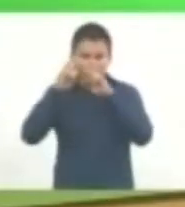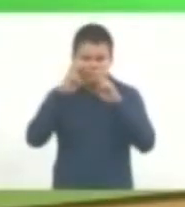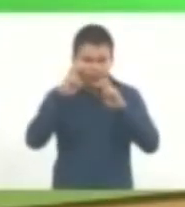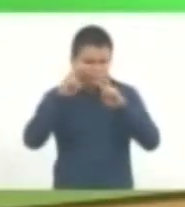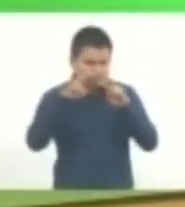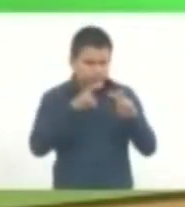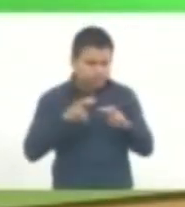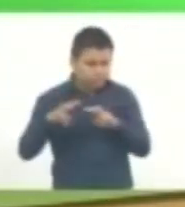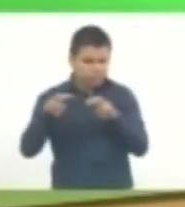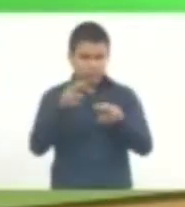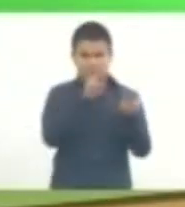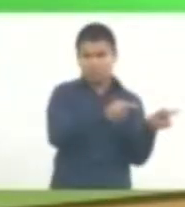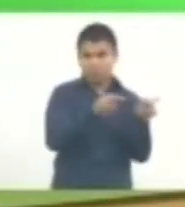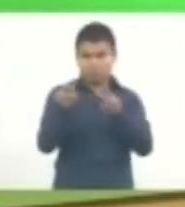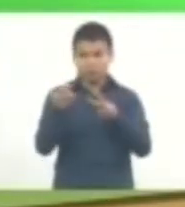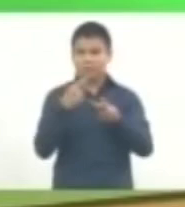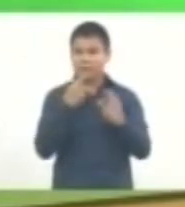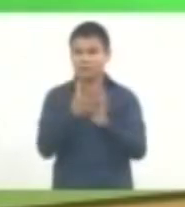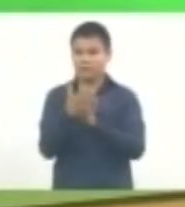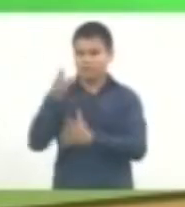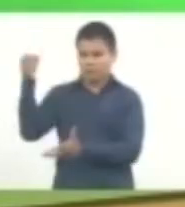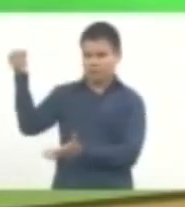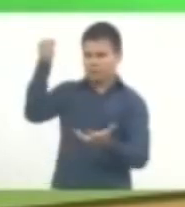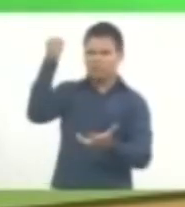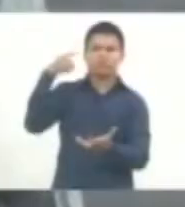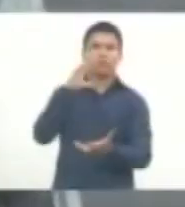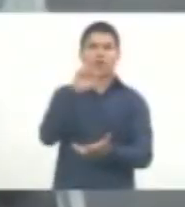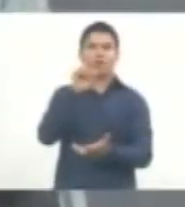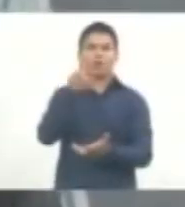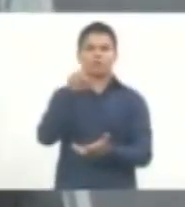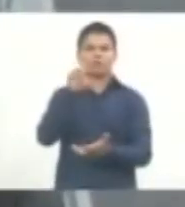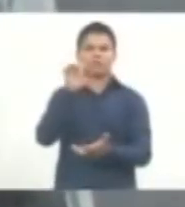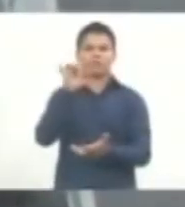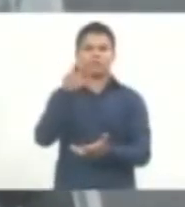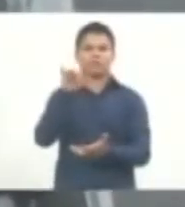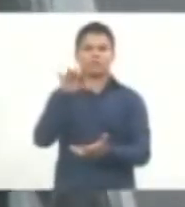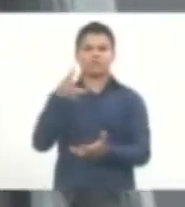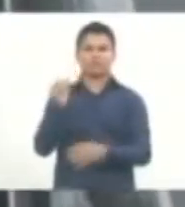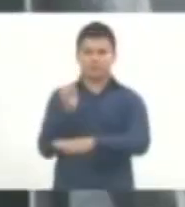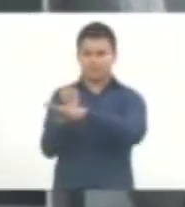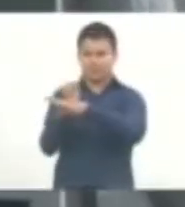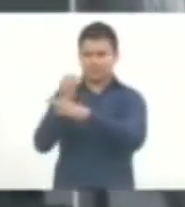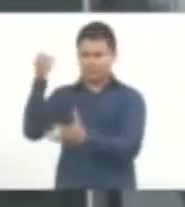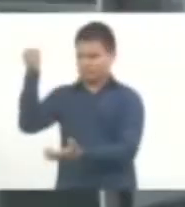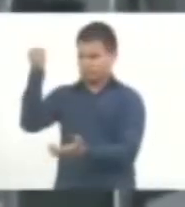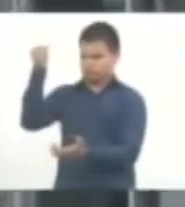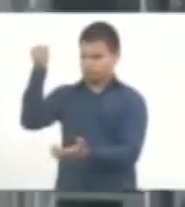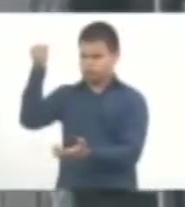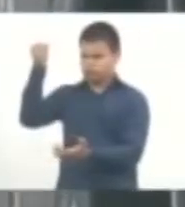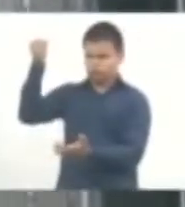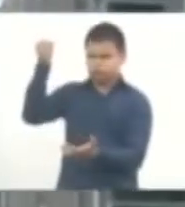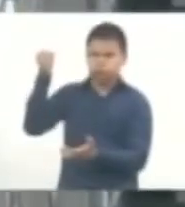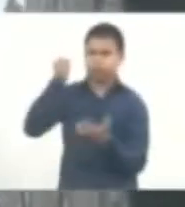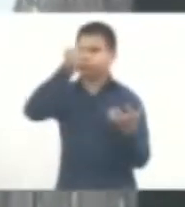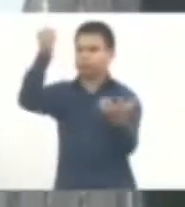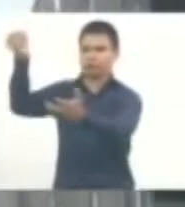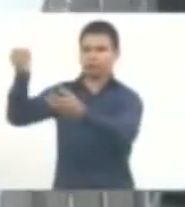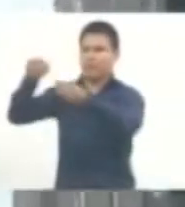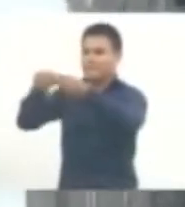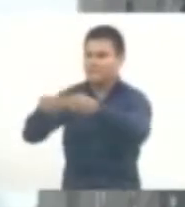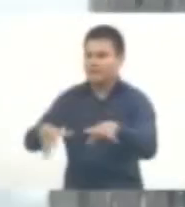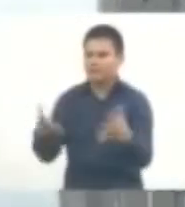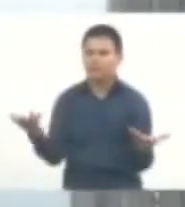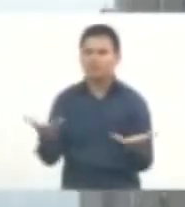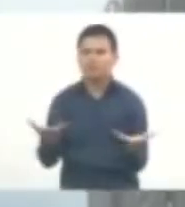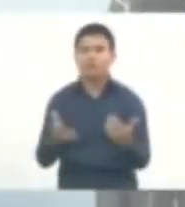Contraloría al uso de los fondos de Colciencia, se identificaron desvíos de recursos por más de 3 billones de pesos. Según el Ministerio